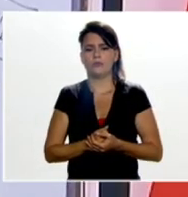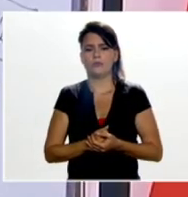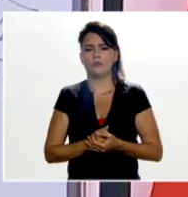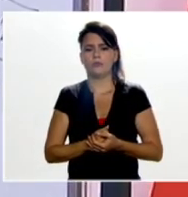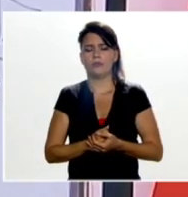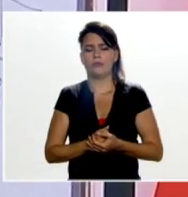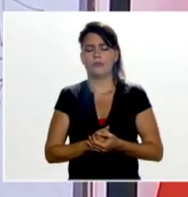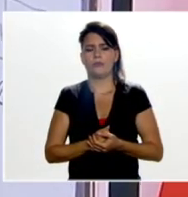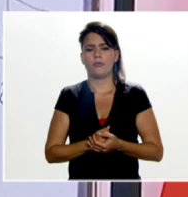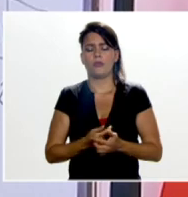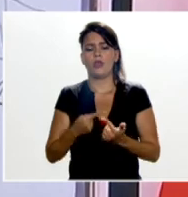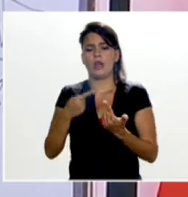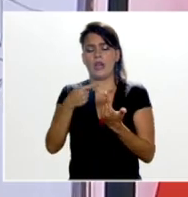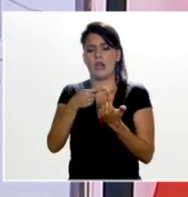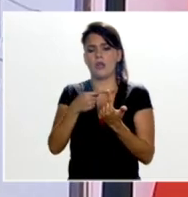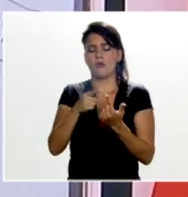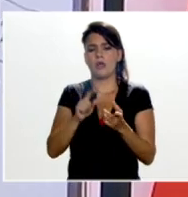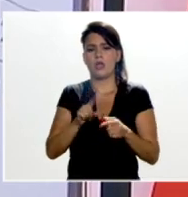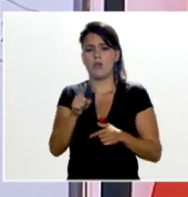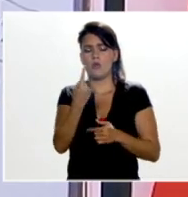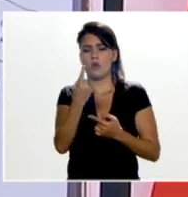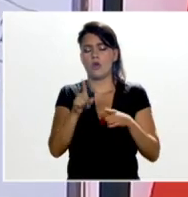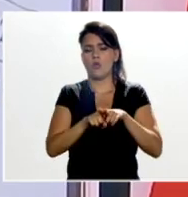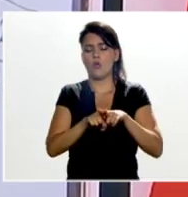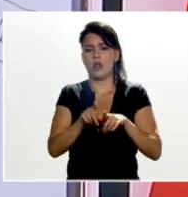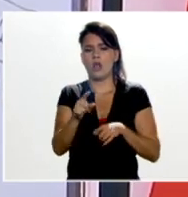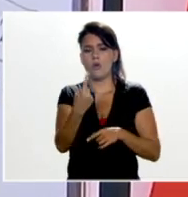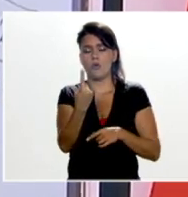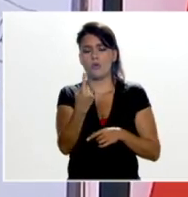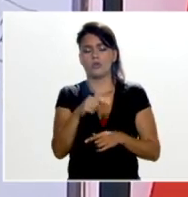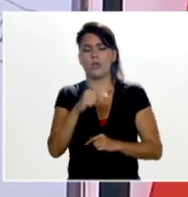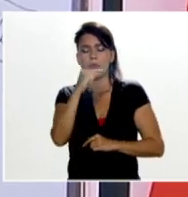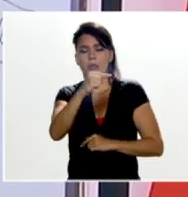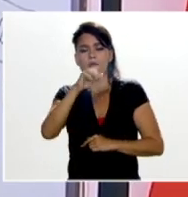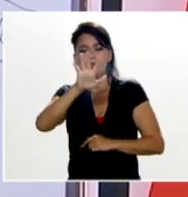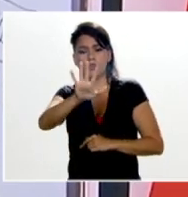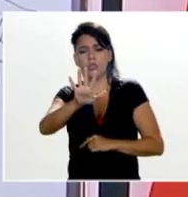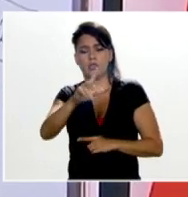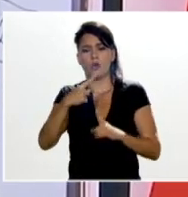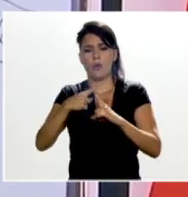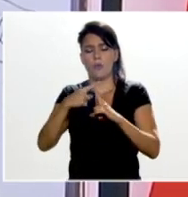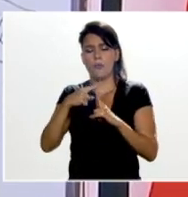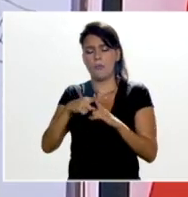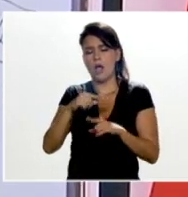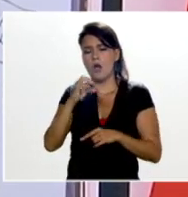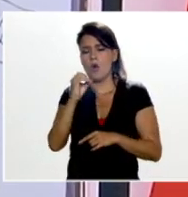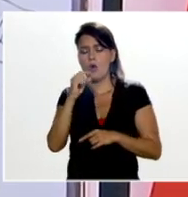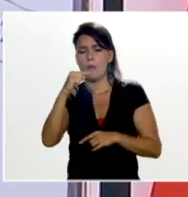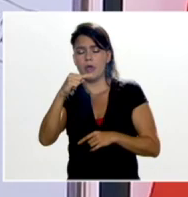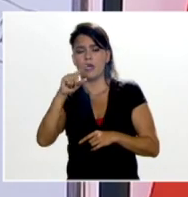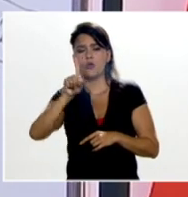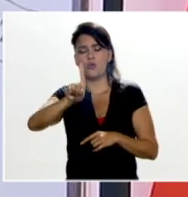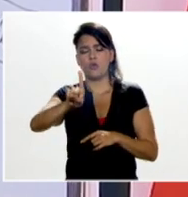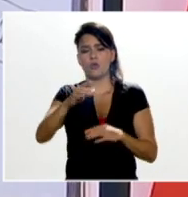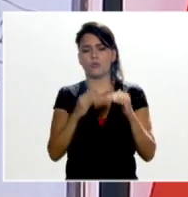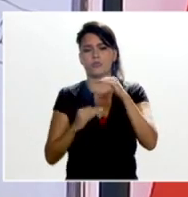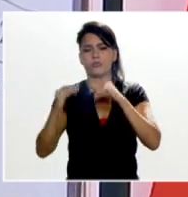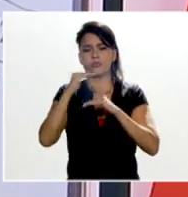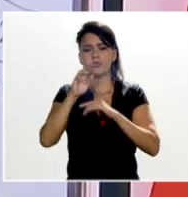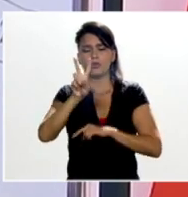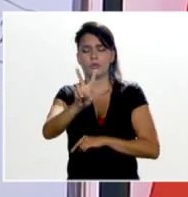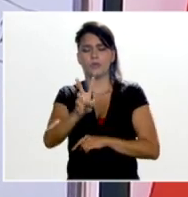La raíz cuadrada de 1 es 1, sería menos 5, más o menos 1 sobre 2.